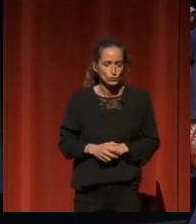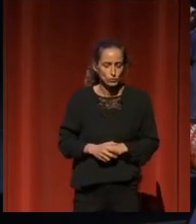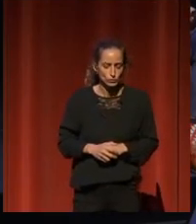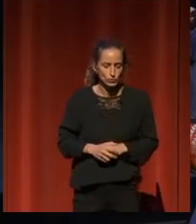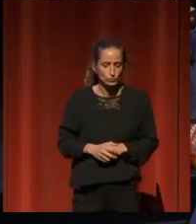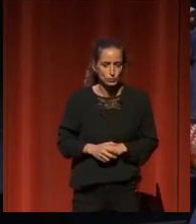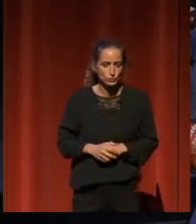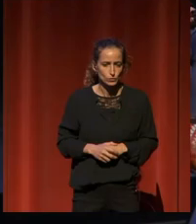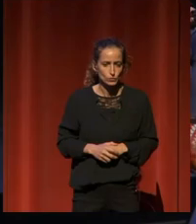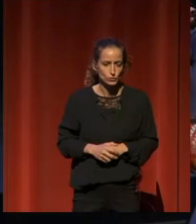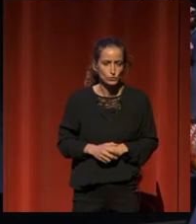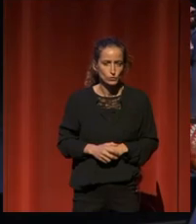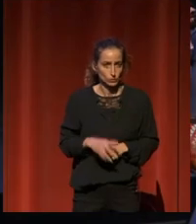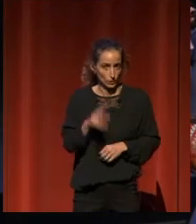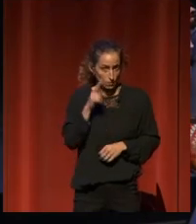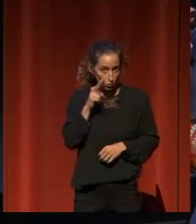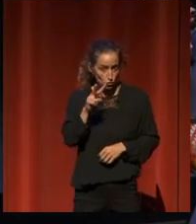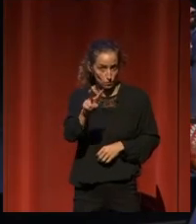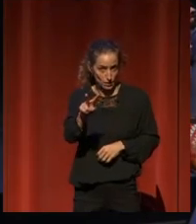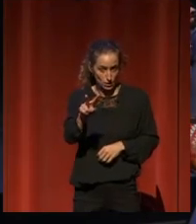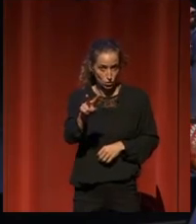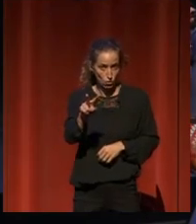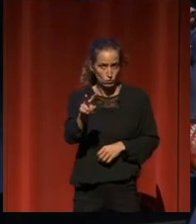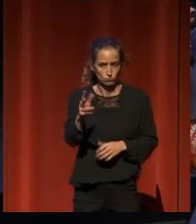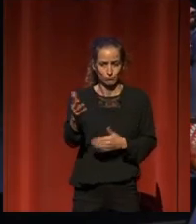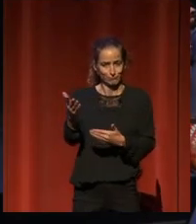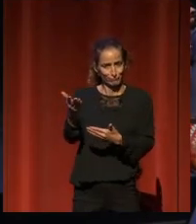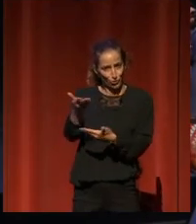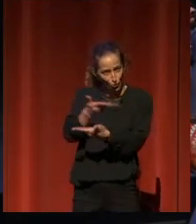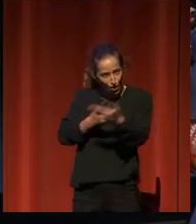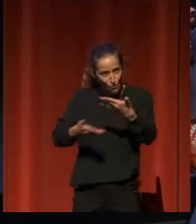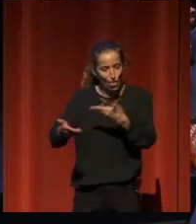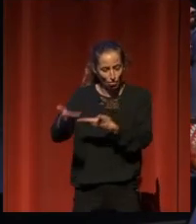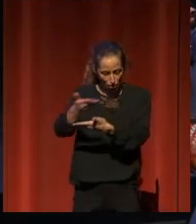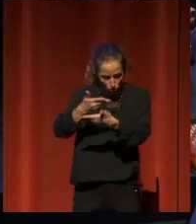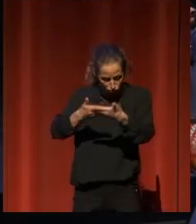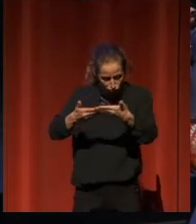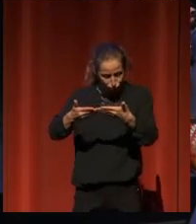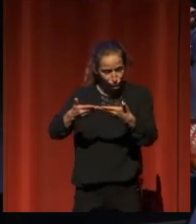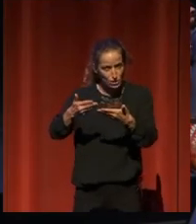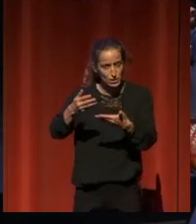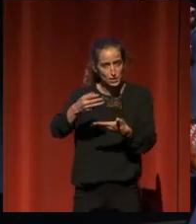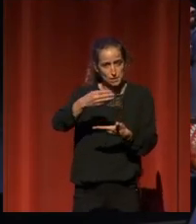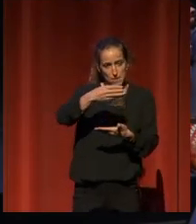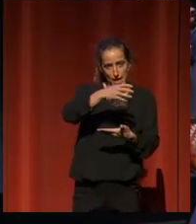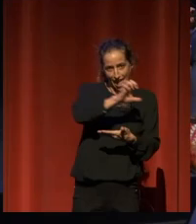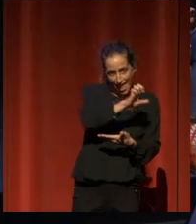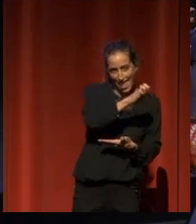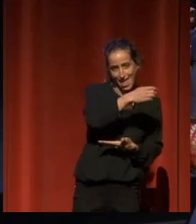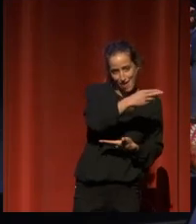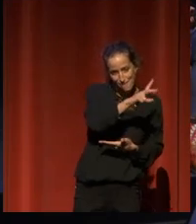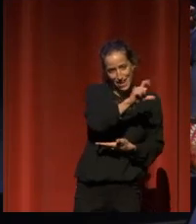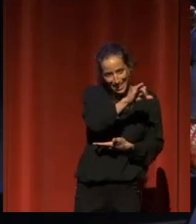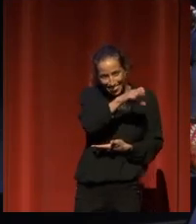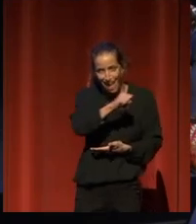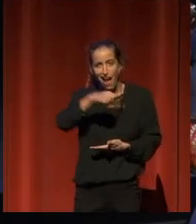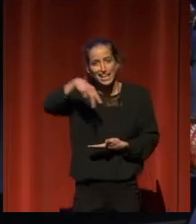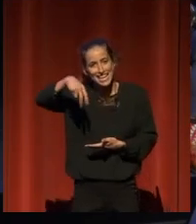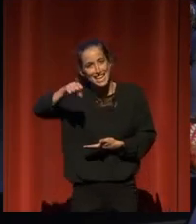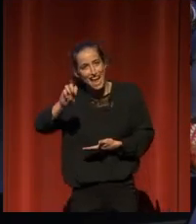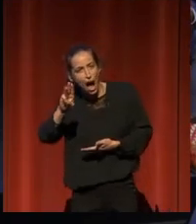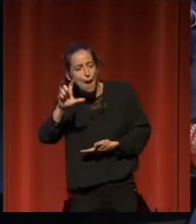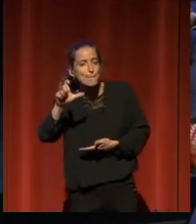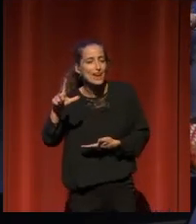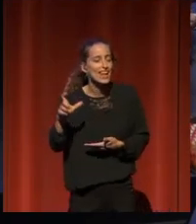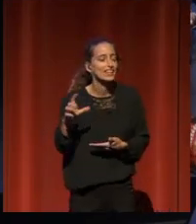decidió hemos visto la colaboración que se la colaboración entre yle cómo se cómo se